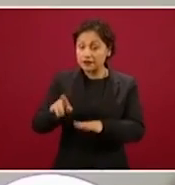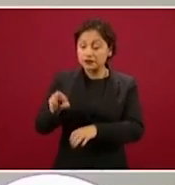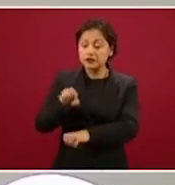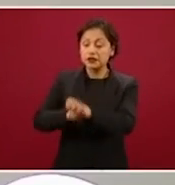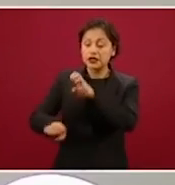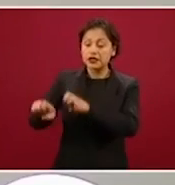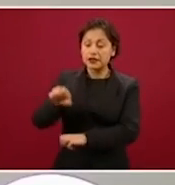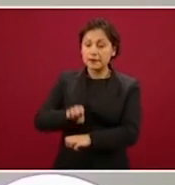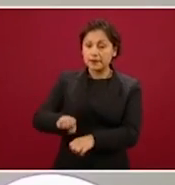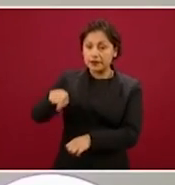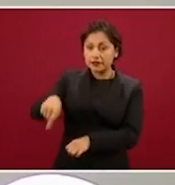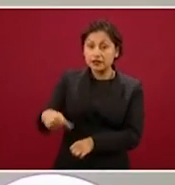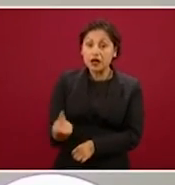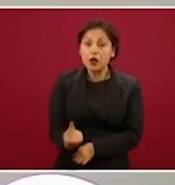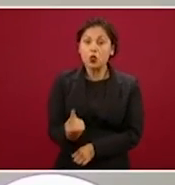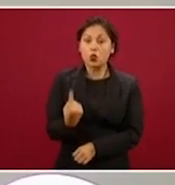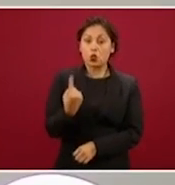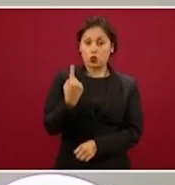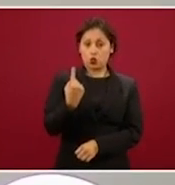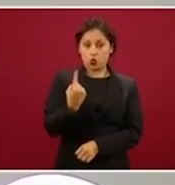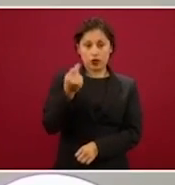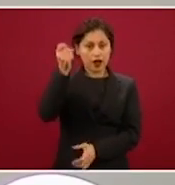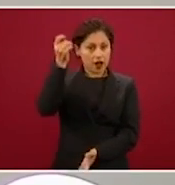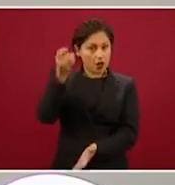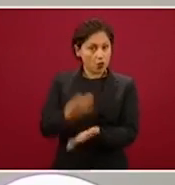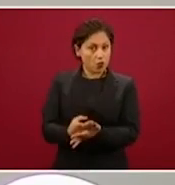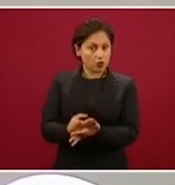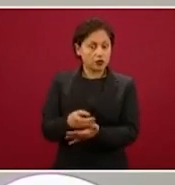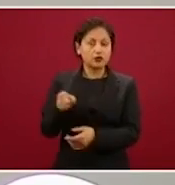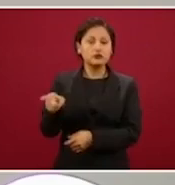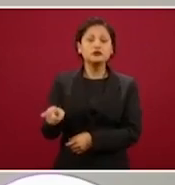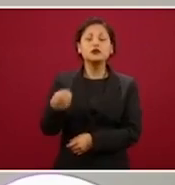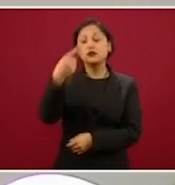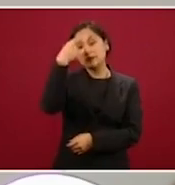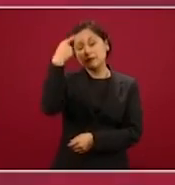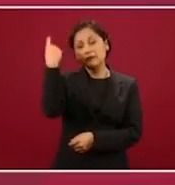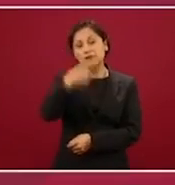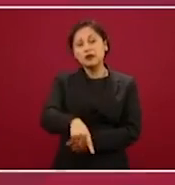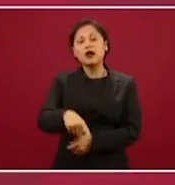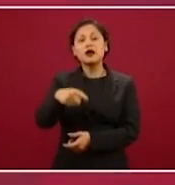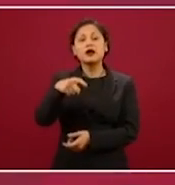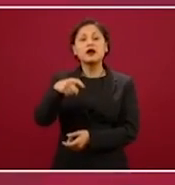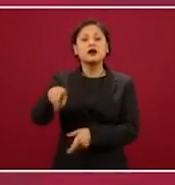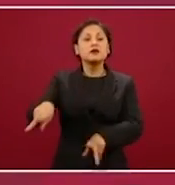en México era la que tenía que abastecer